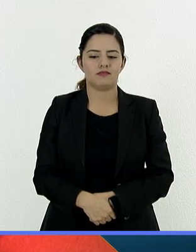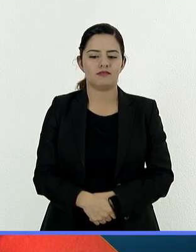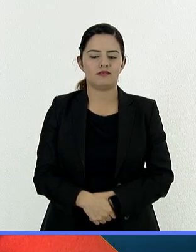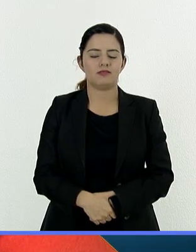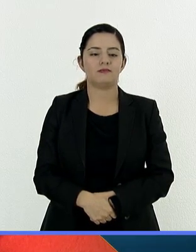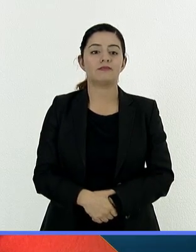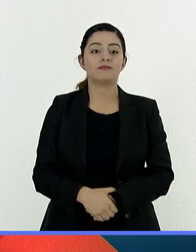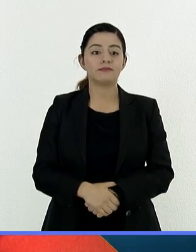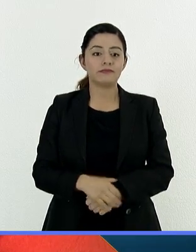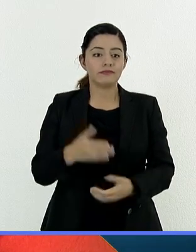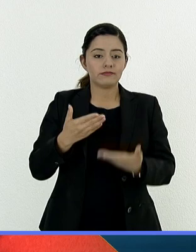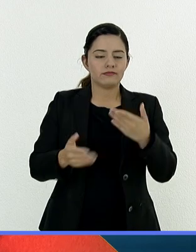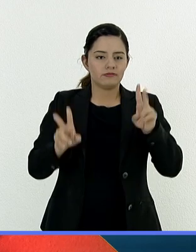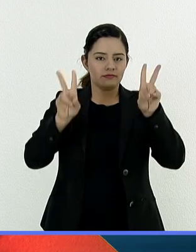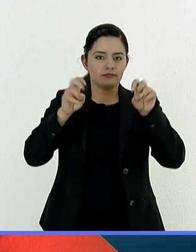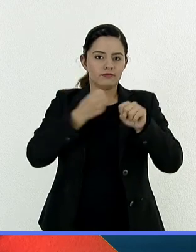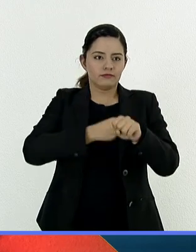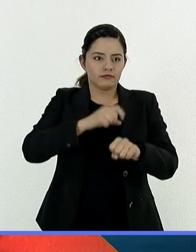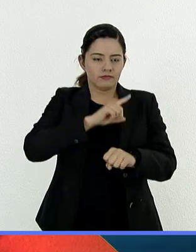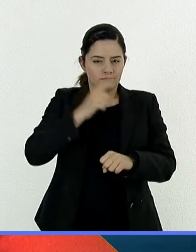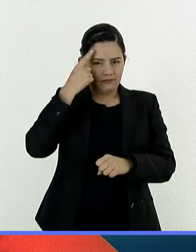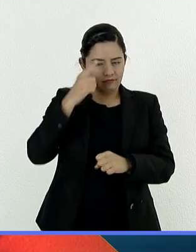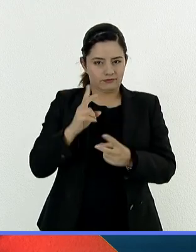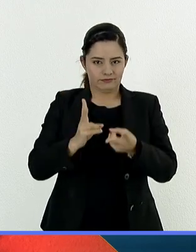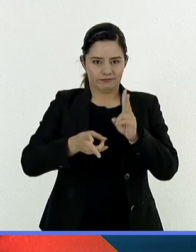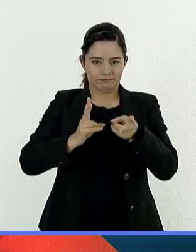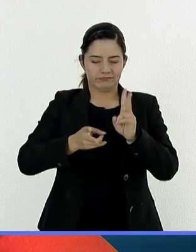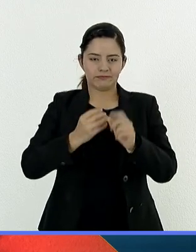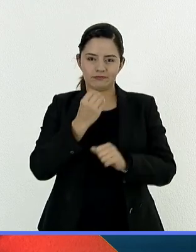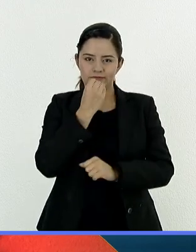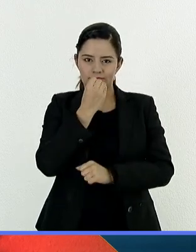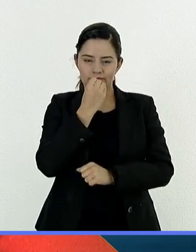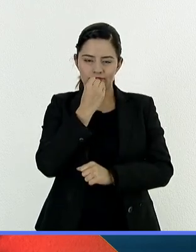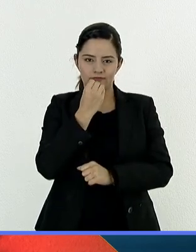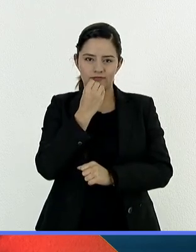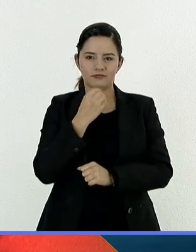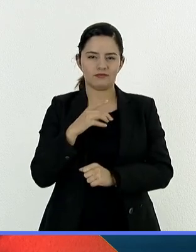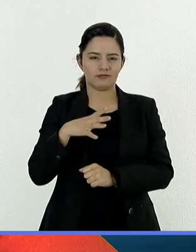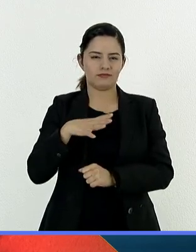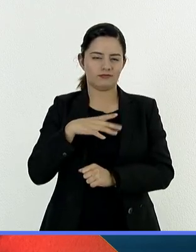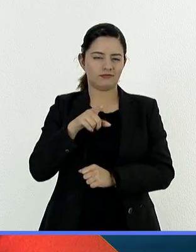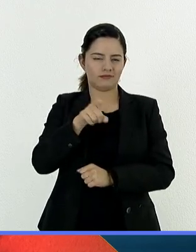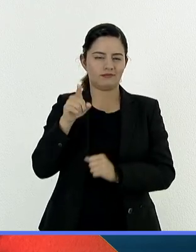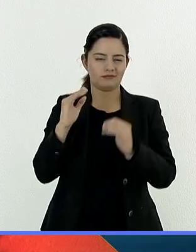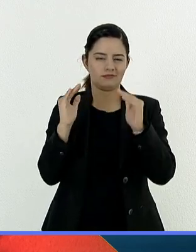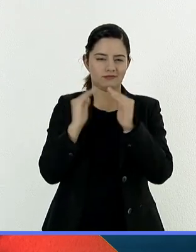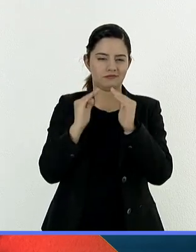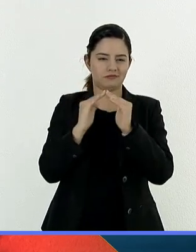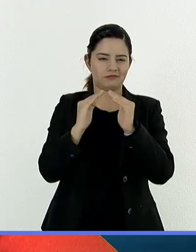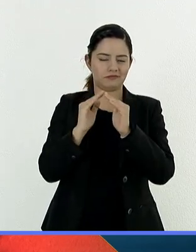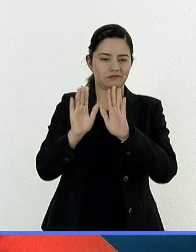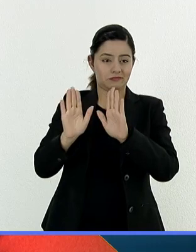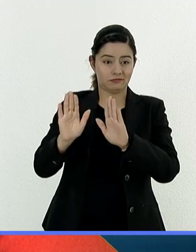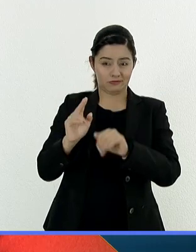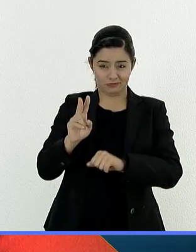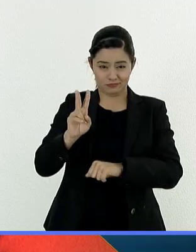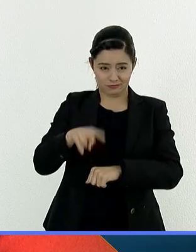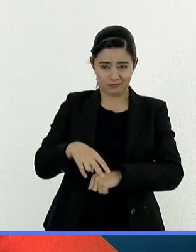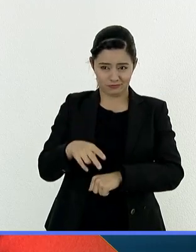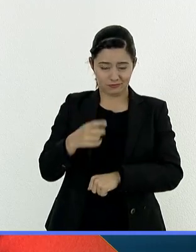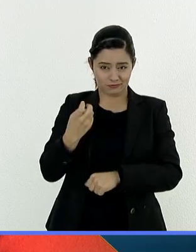seguimos con temas de salud ahora para platicar sobre los alimentos que tenemos en nuestra alacena sabemos si realmente son nutritivos